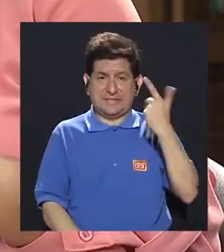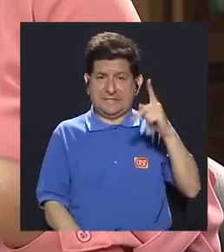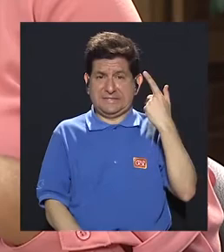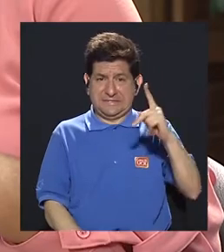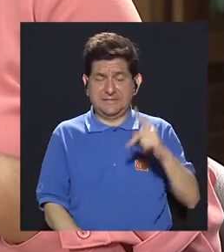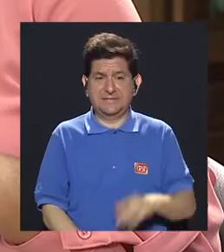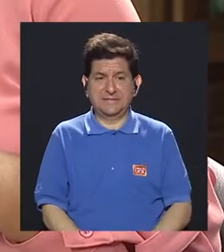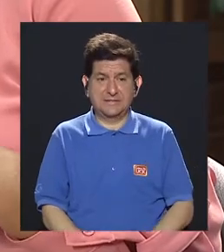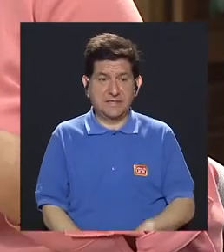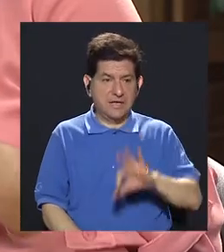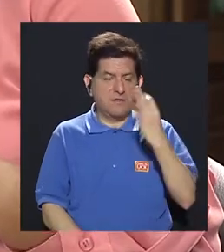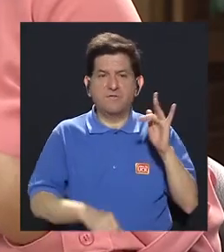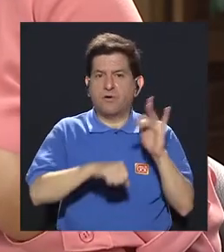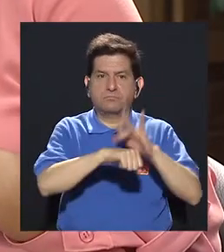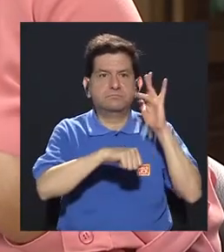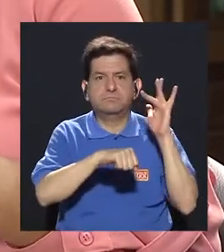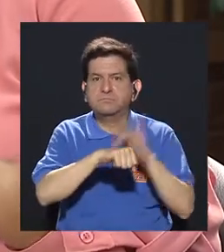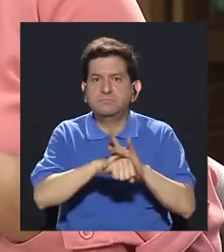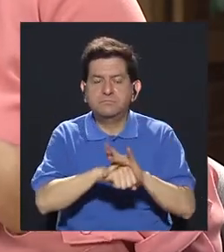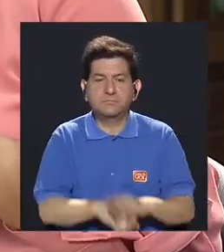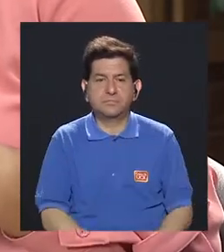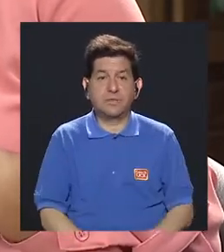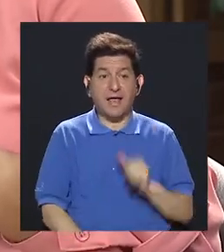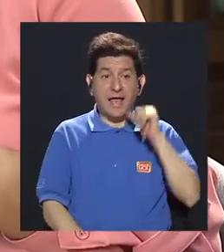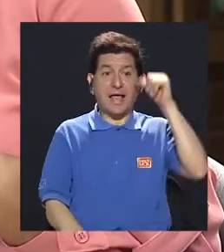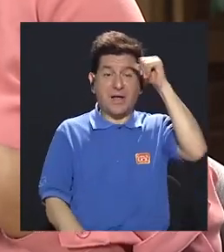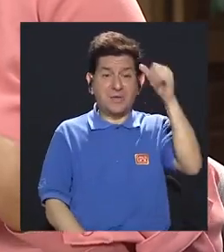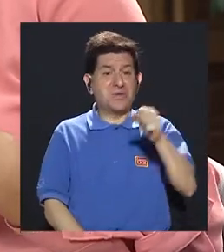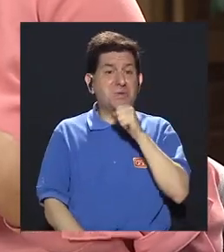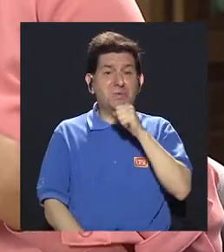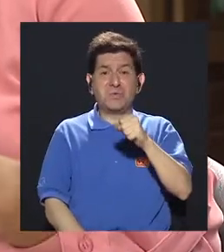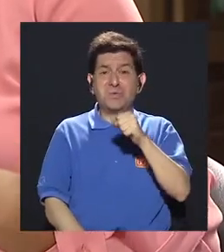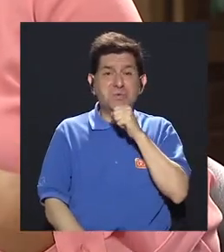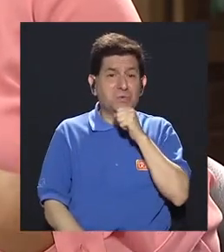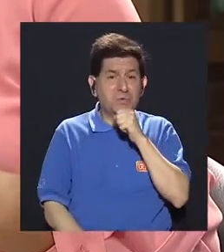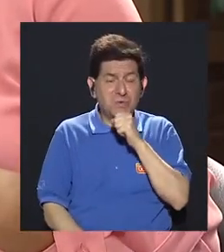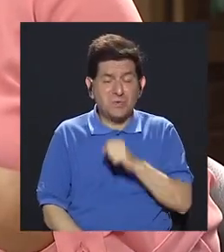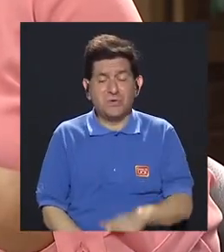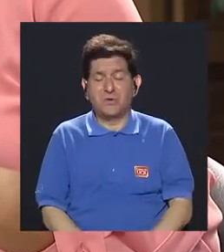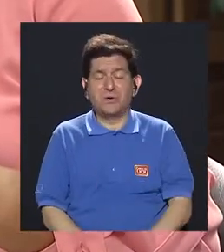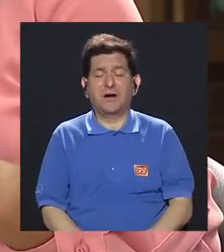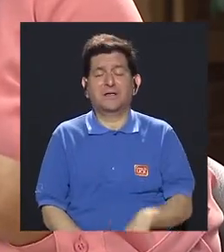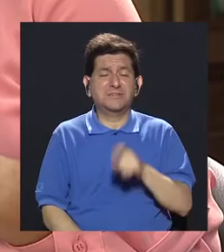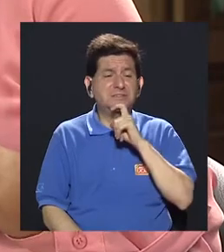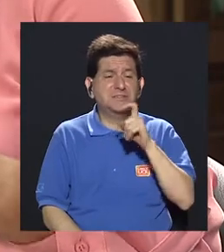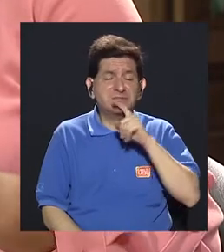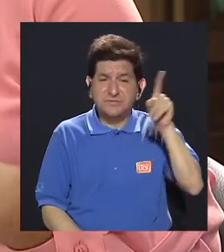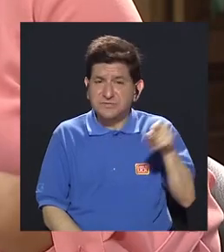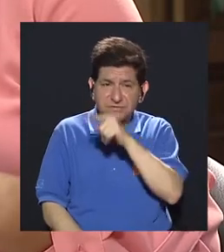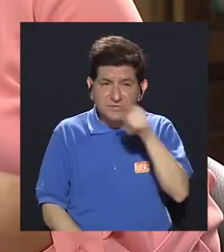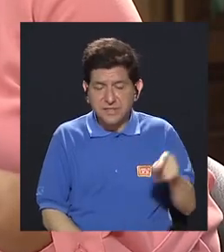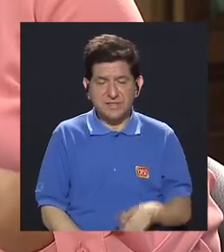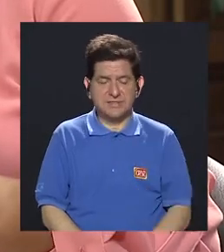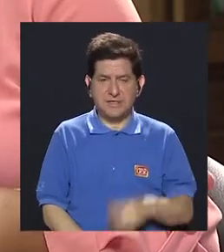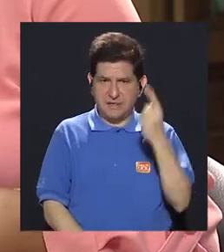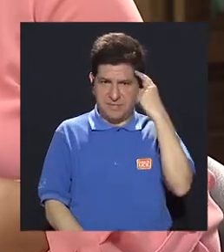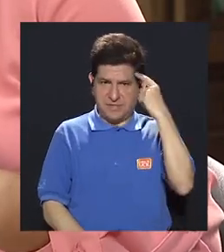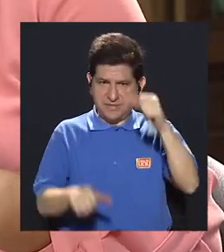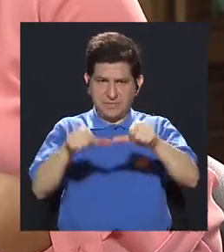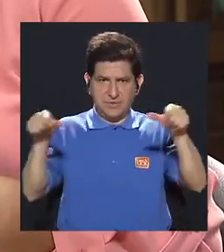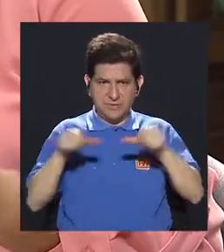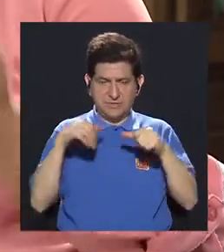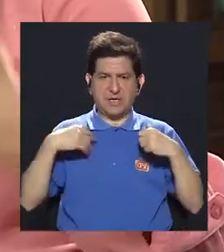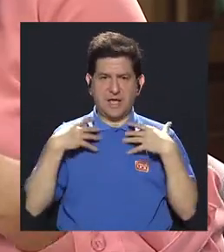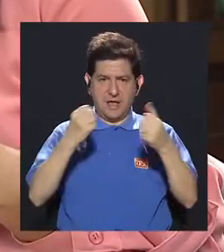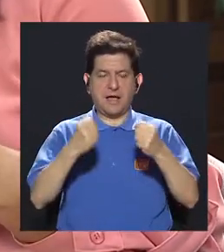conductas de riesgo de forma tan temprana, en la adultez va a ser muy difícil erradicarlas y va a traer consecuencias muy graves a nivel de salud,